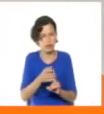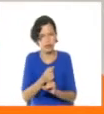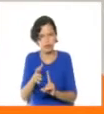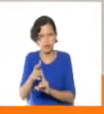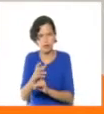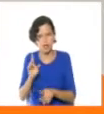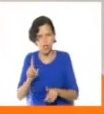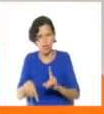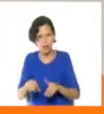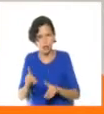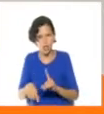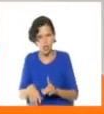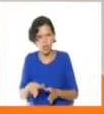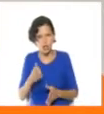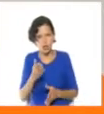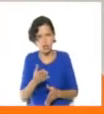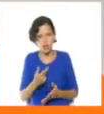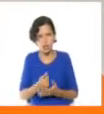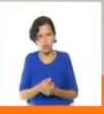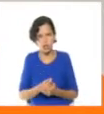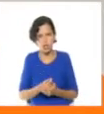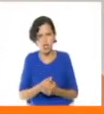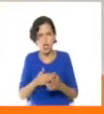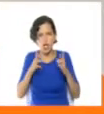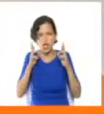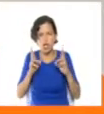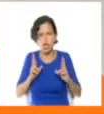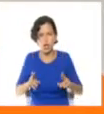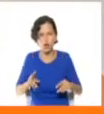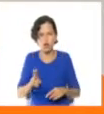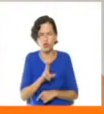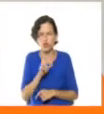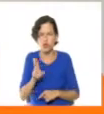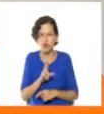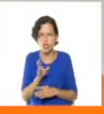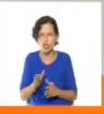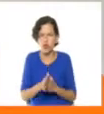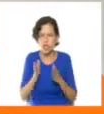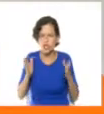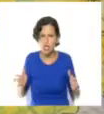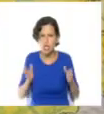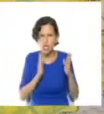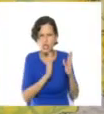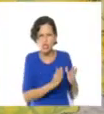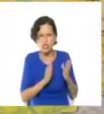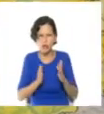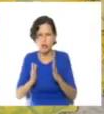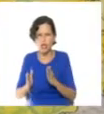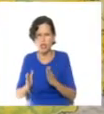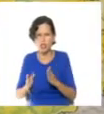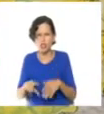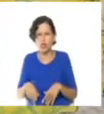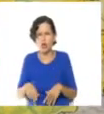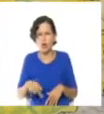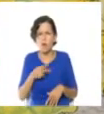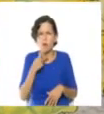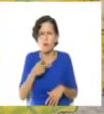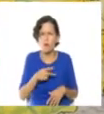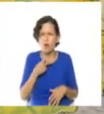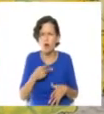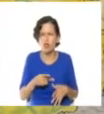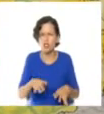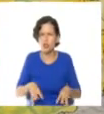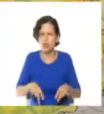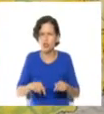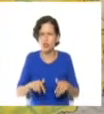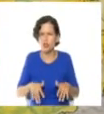de acuerdo a esa estrategia y el recurso utilizado, esa gran división político-territorial y esa